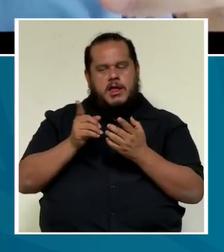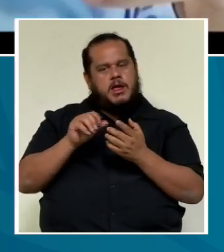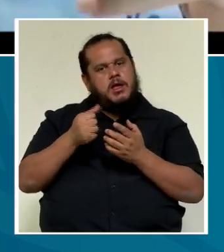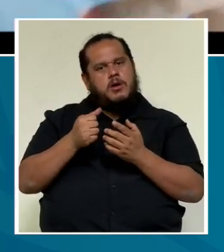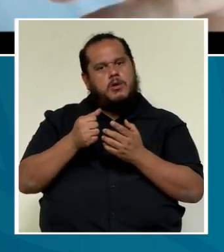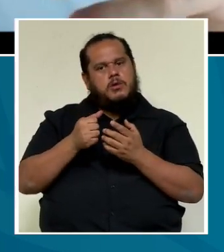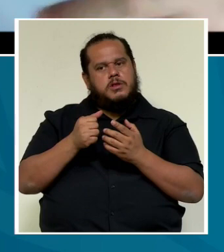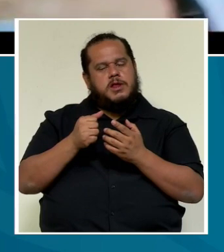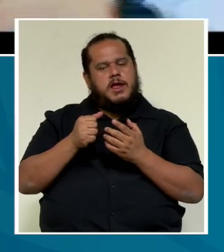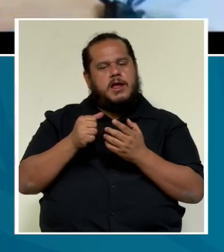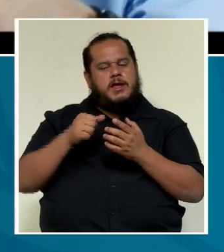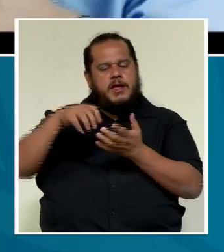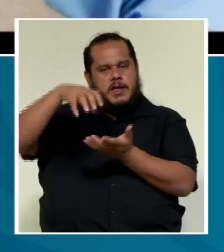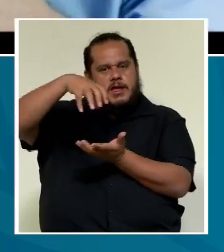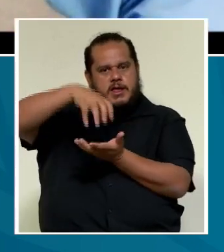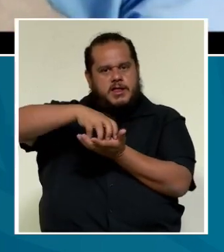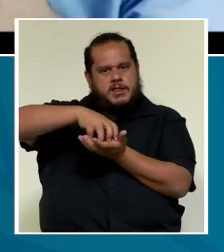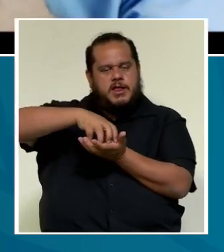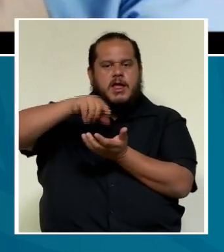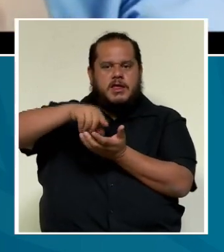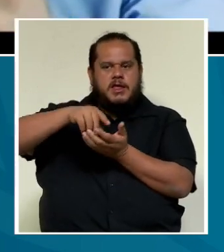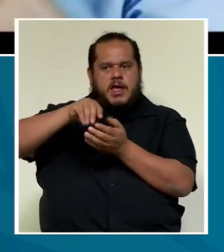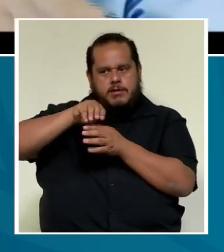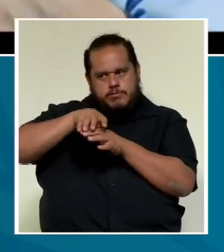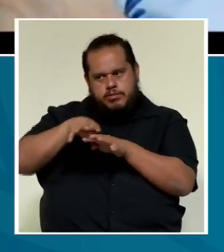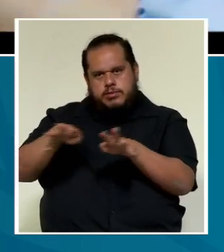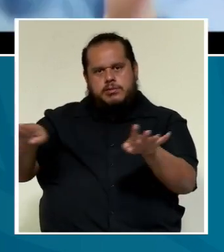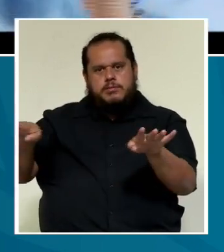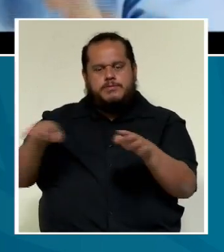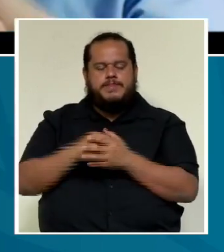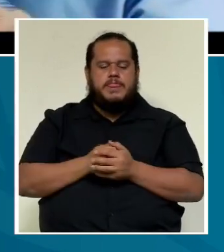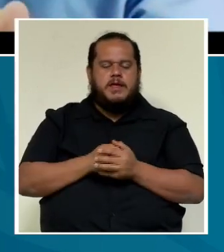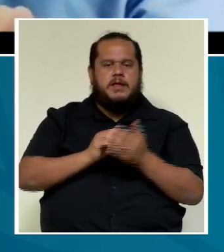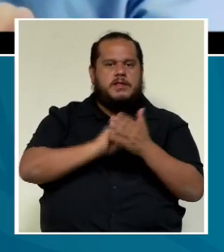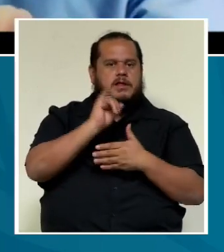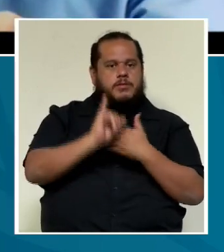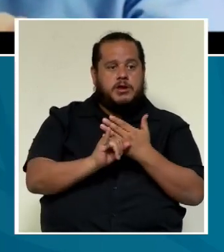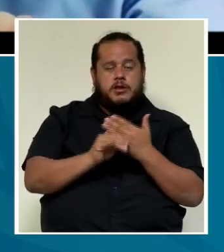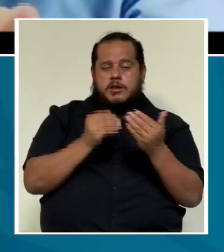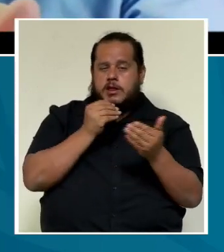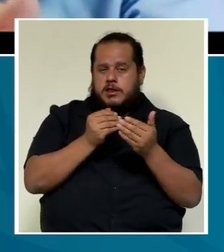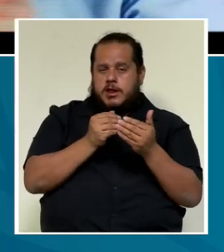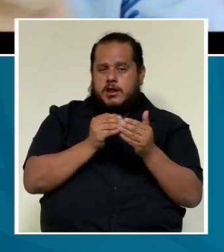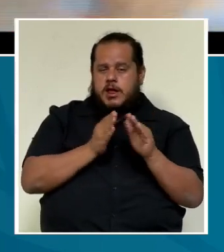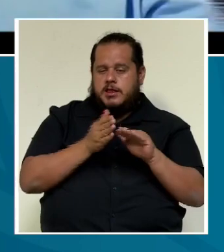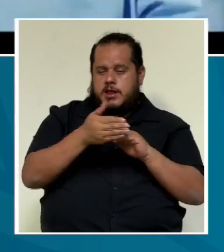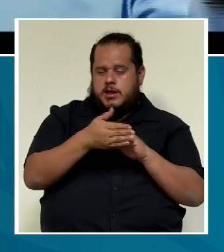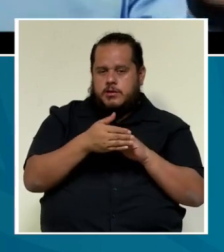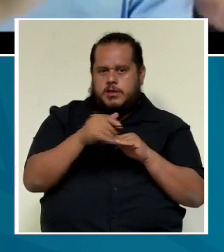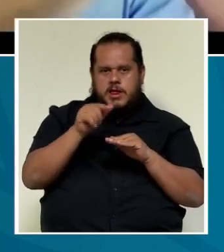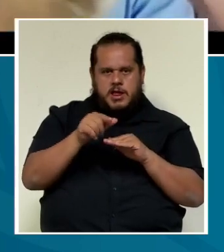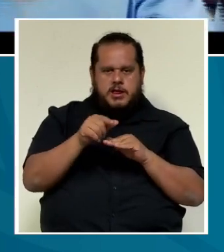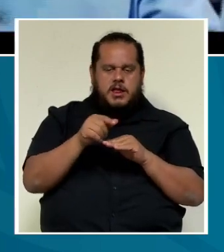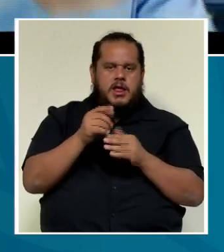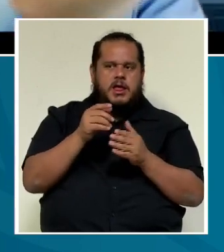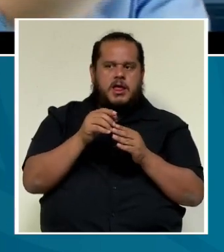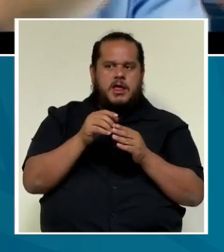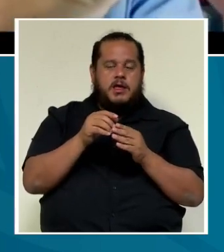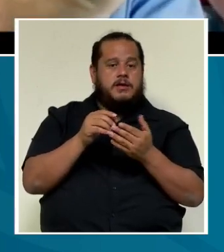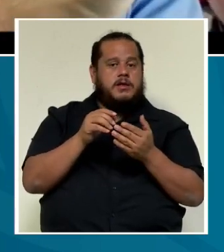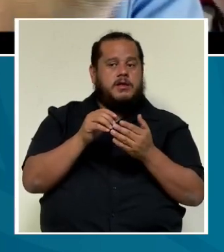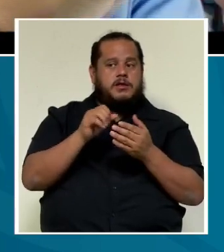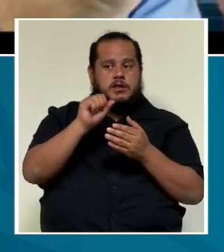subestación y de ahí se distribuyen las redes de transmisión. Si el proyecto está relativamente cerca de la costa, esa subestación marina